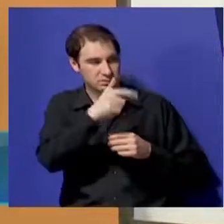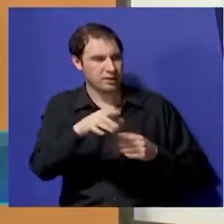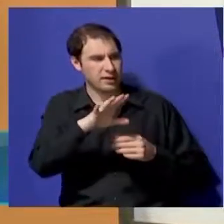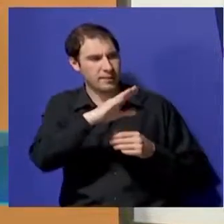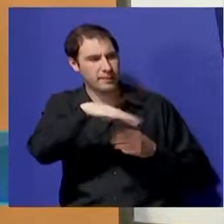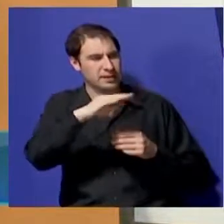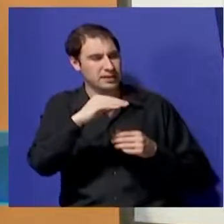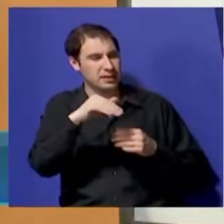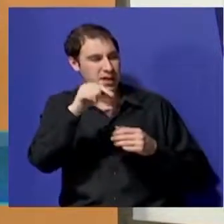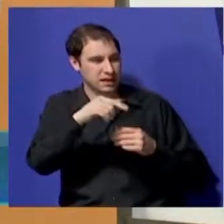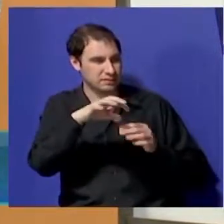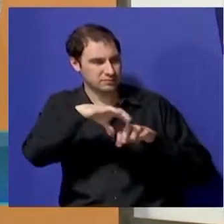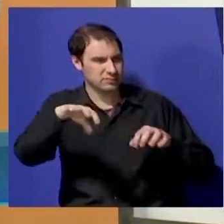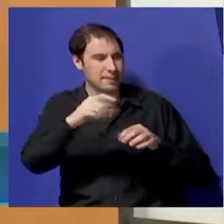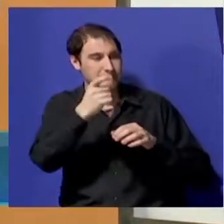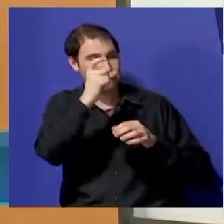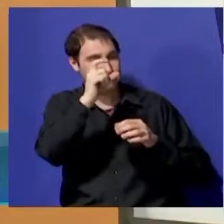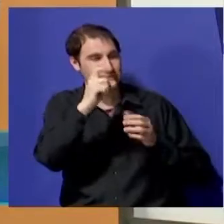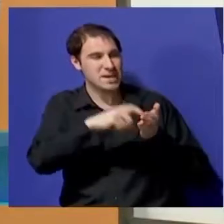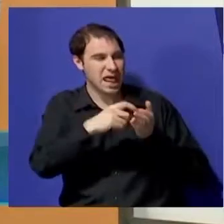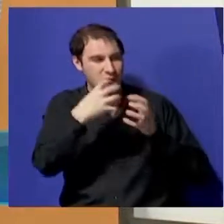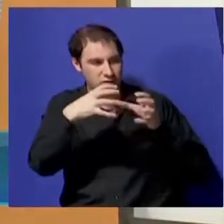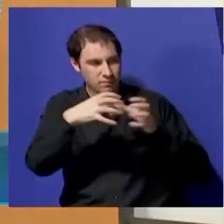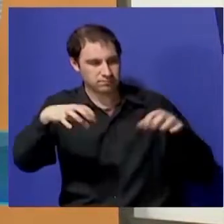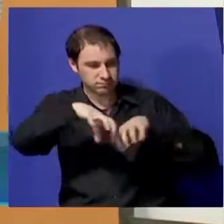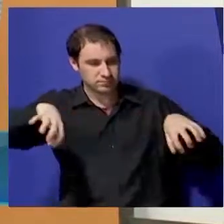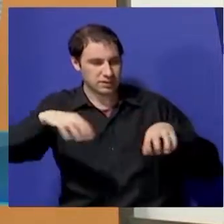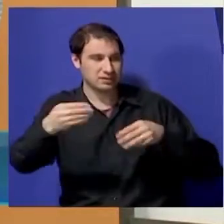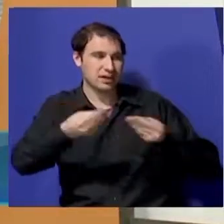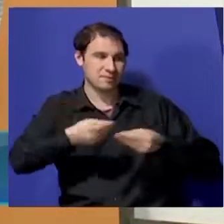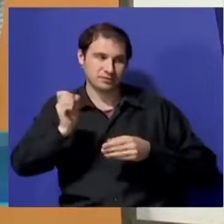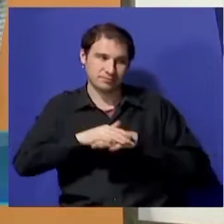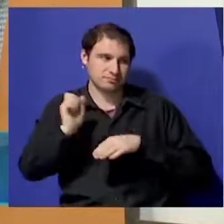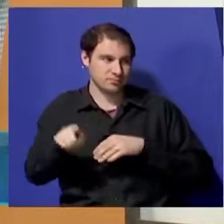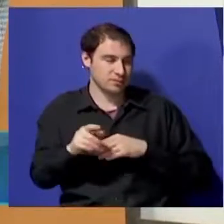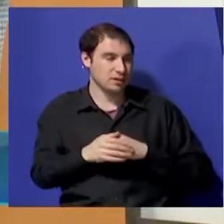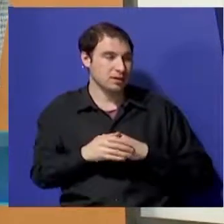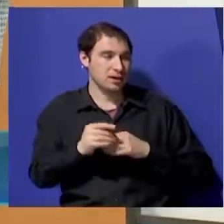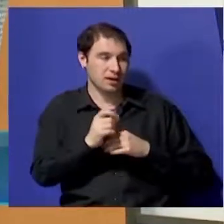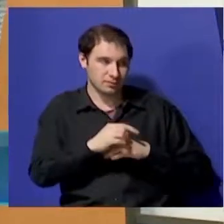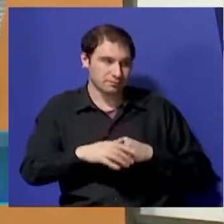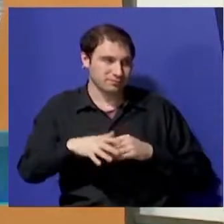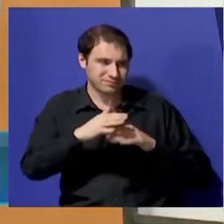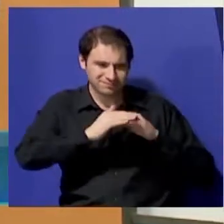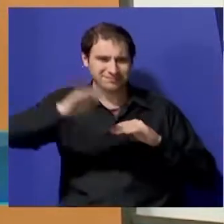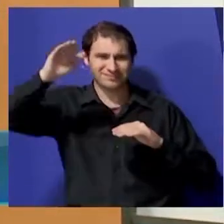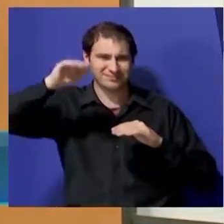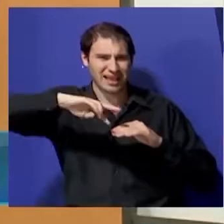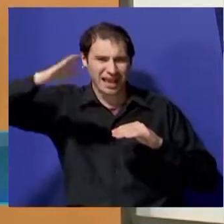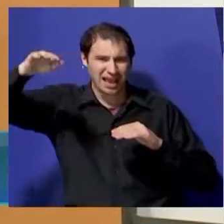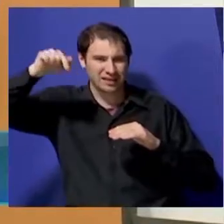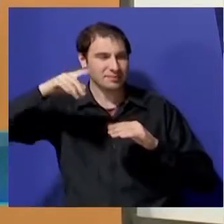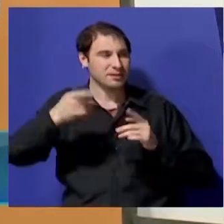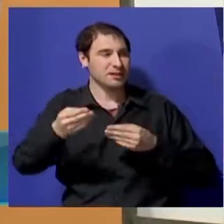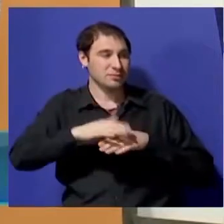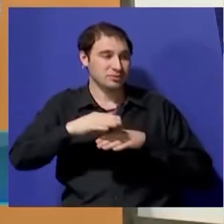de la Exhibición, donde se separa el mineral de la roca. Eso es parte ya de la empresa y está muy alto, digamos, y aparte es parte del predio de